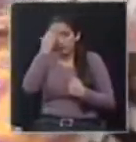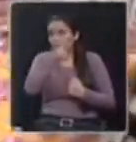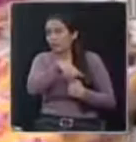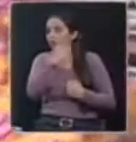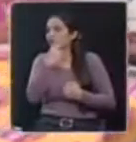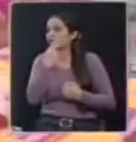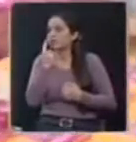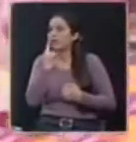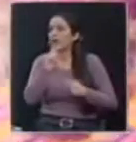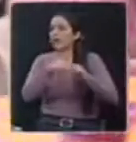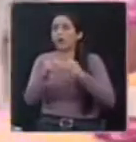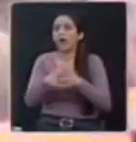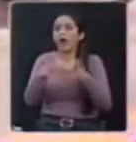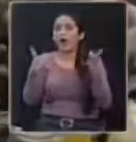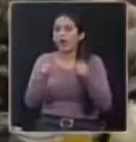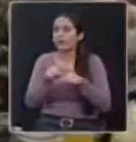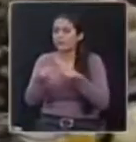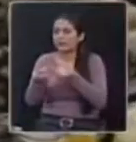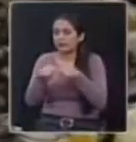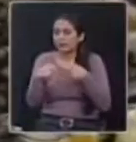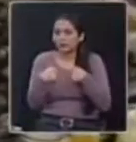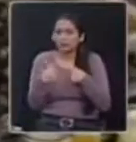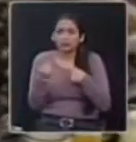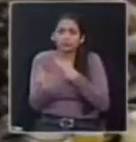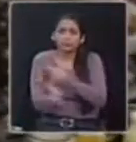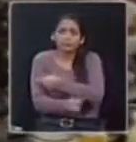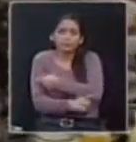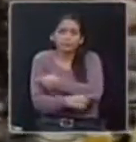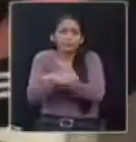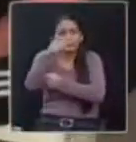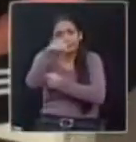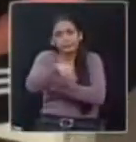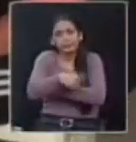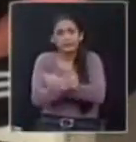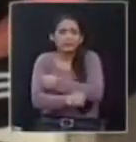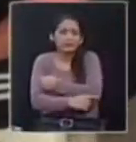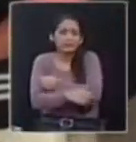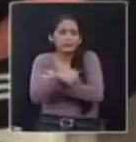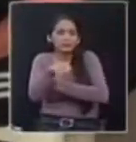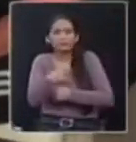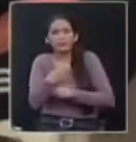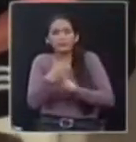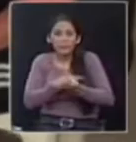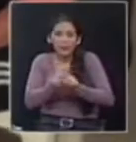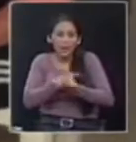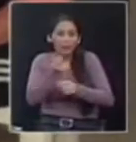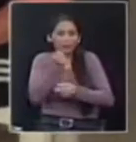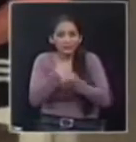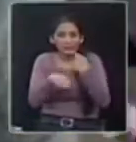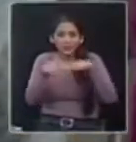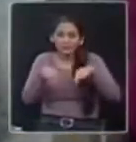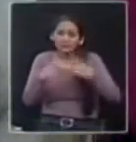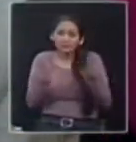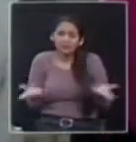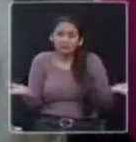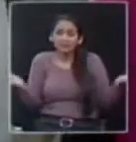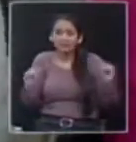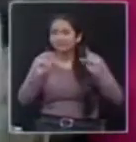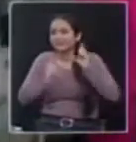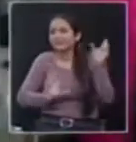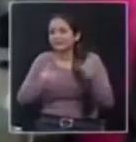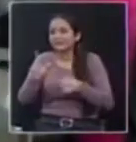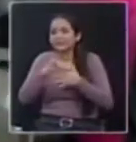muy grandes, y yo como un mercado aquí adentro, pero realmente el mercado es una tradición guayaquileña. Realmente uno hace